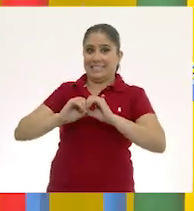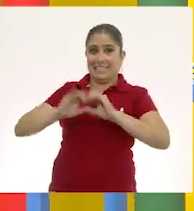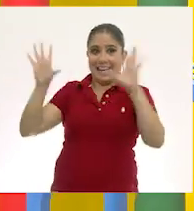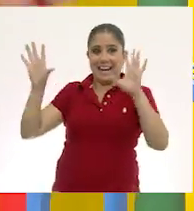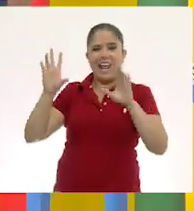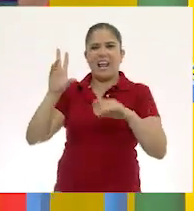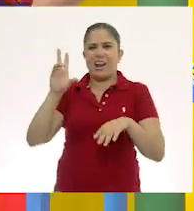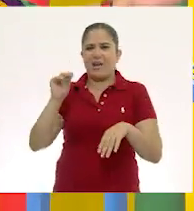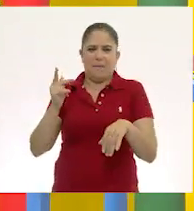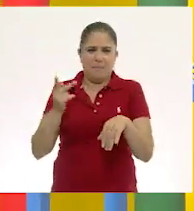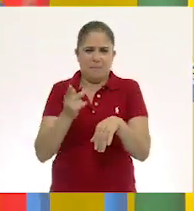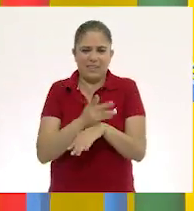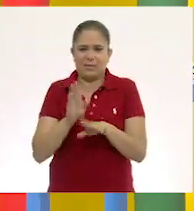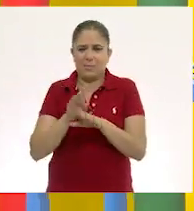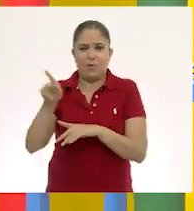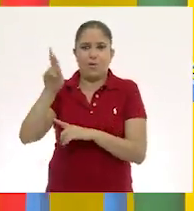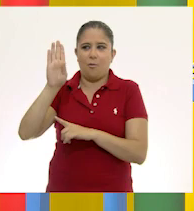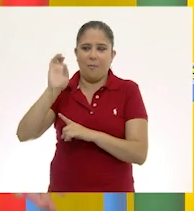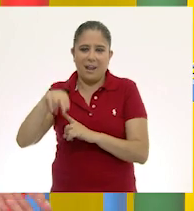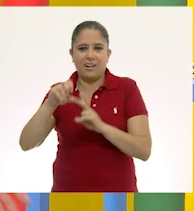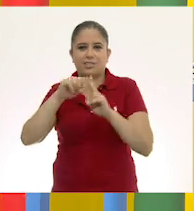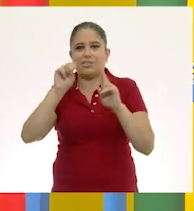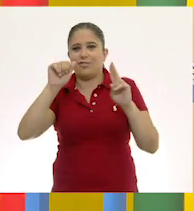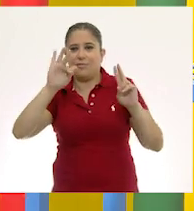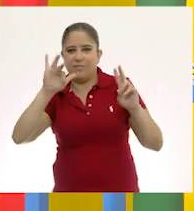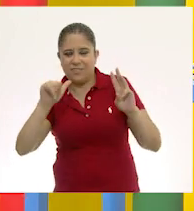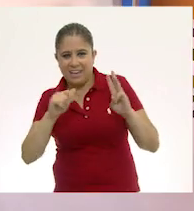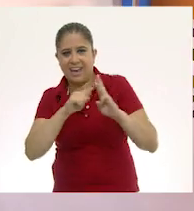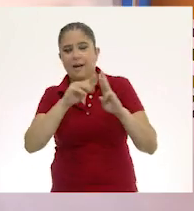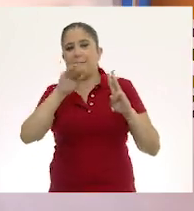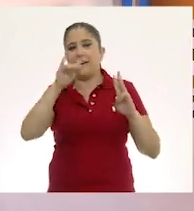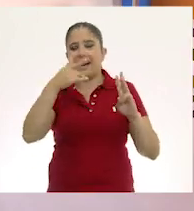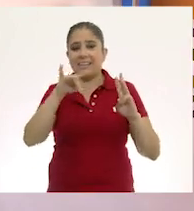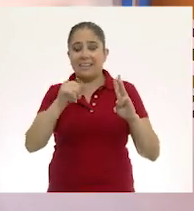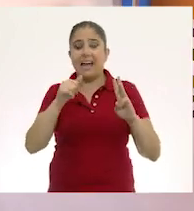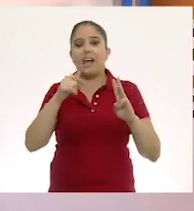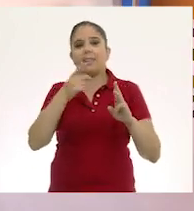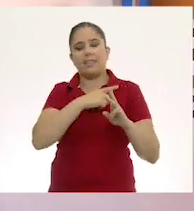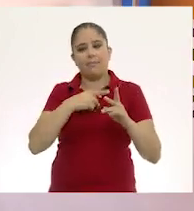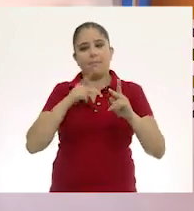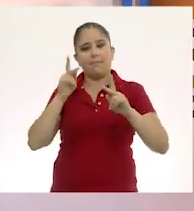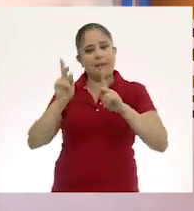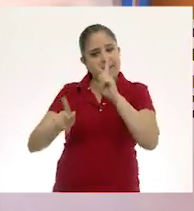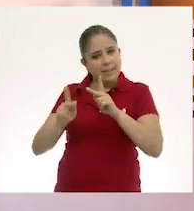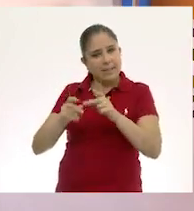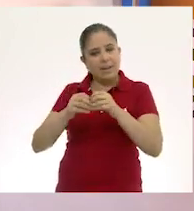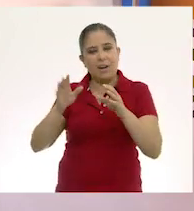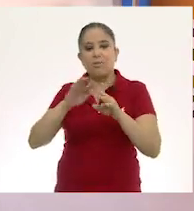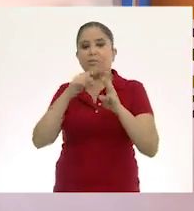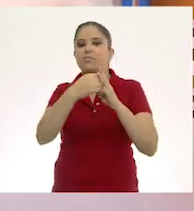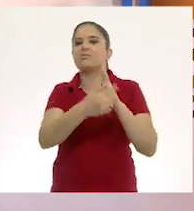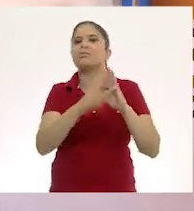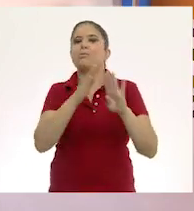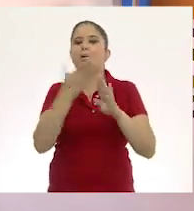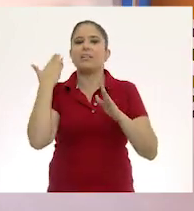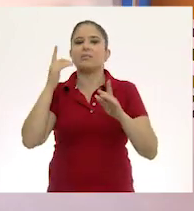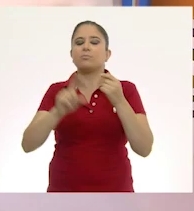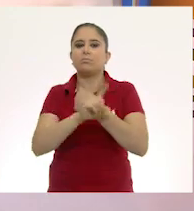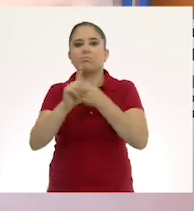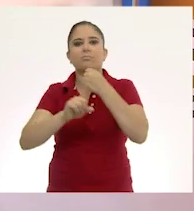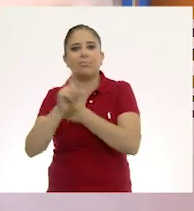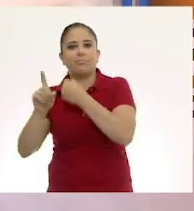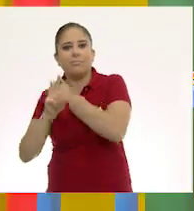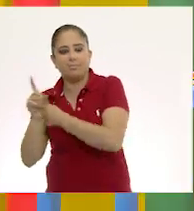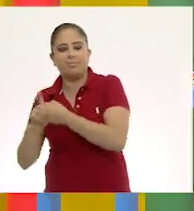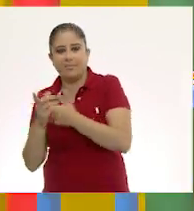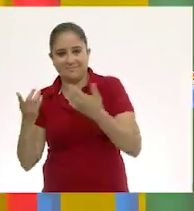no nos pase como a Rubén, Sofía y Margarita, claro, que por no hablarlo la primera vez, tuvieron que intentarlo varias veces.